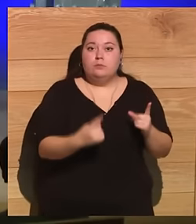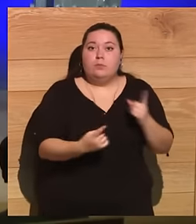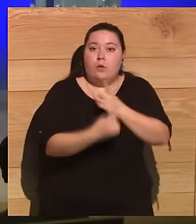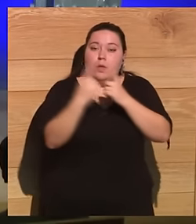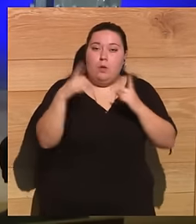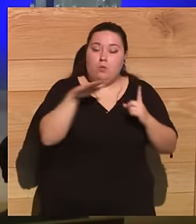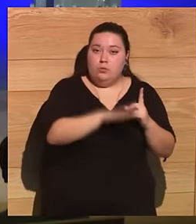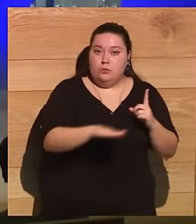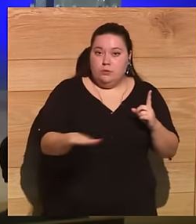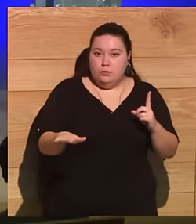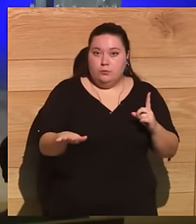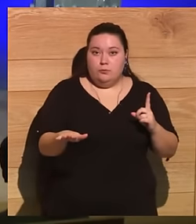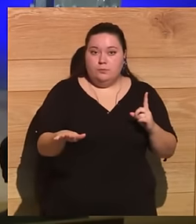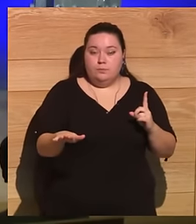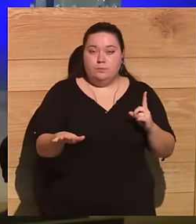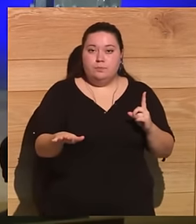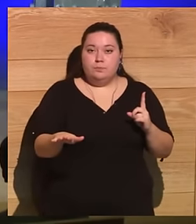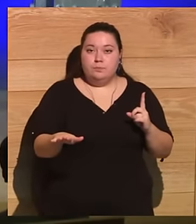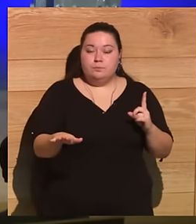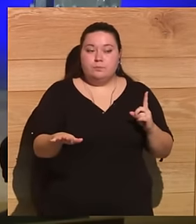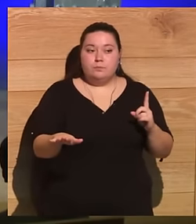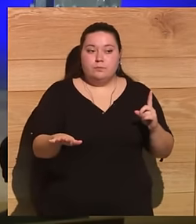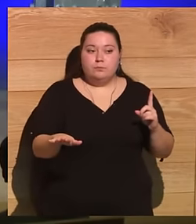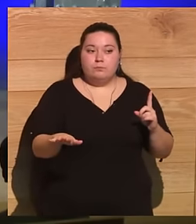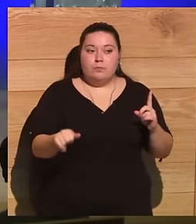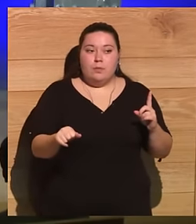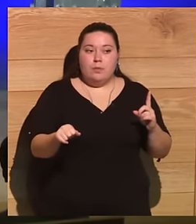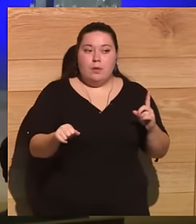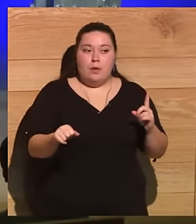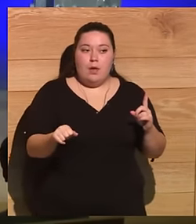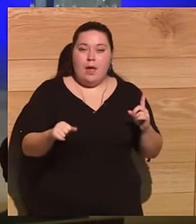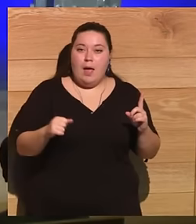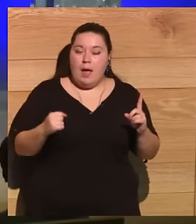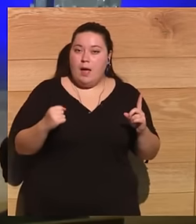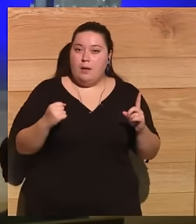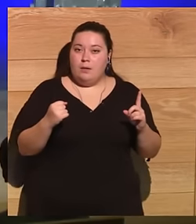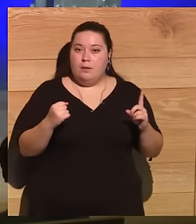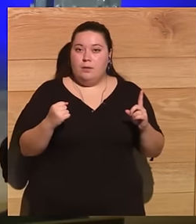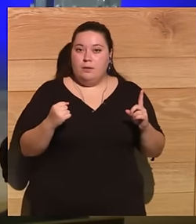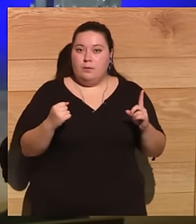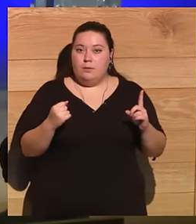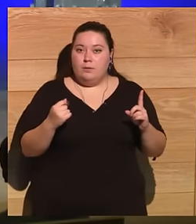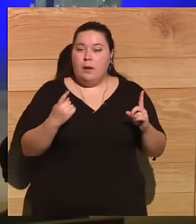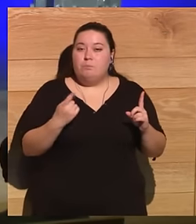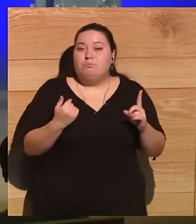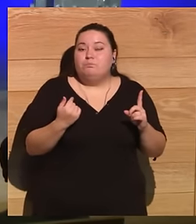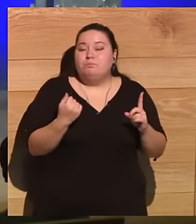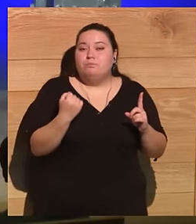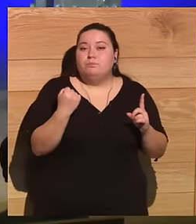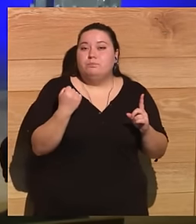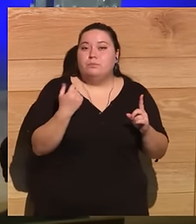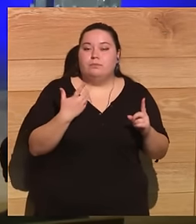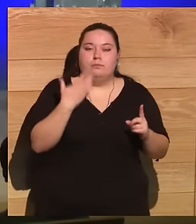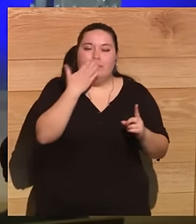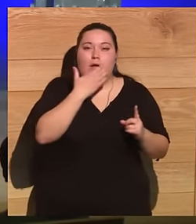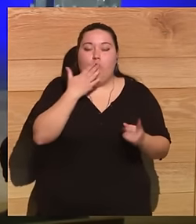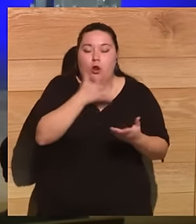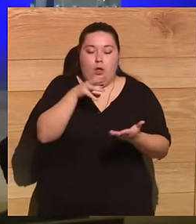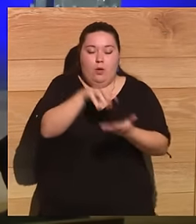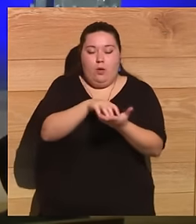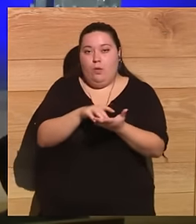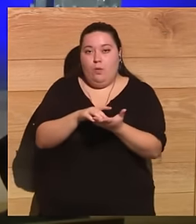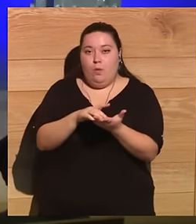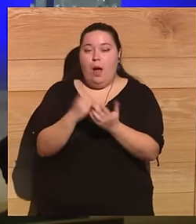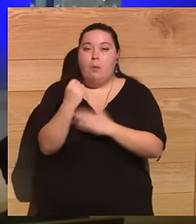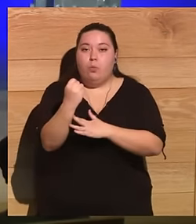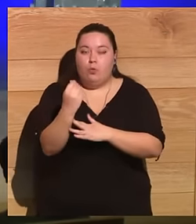donde algunos niños han perdido uno o dos años de escuela. Por ejemplo, fui a Colombia y después de un año y